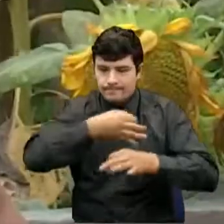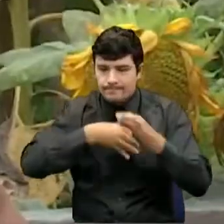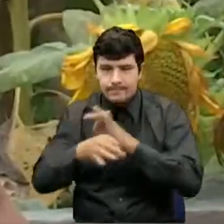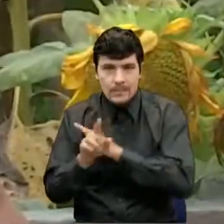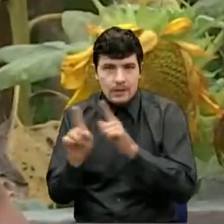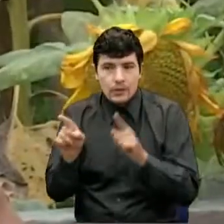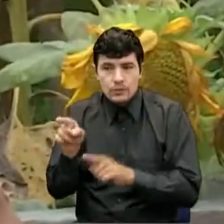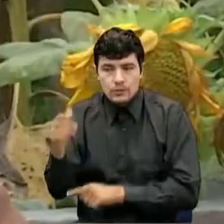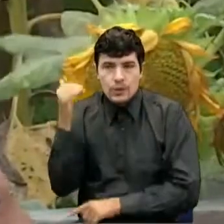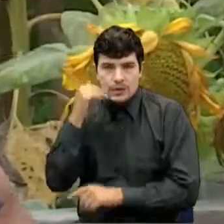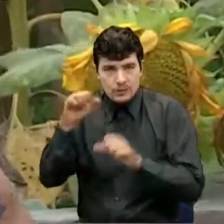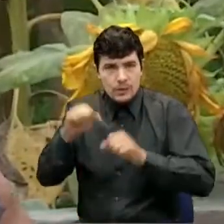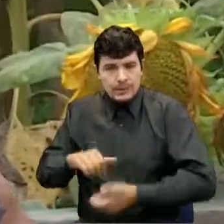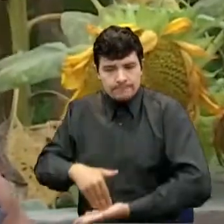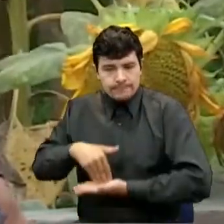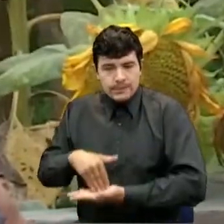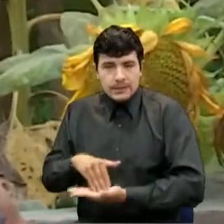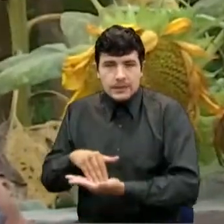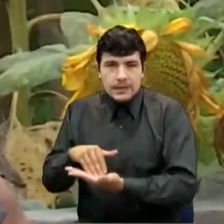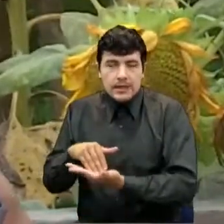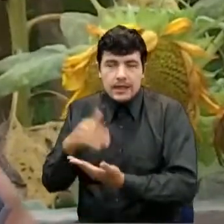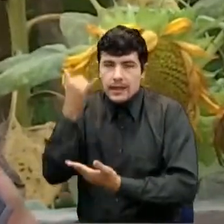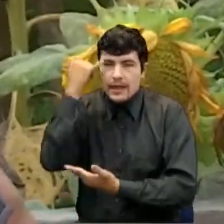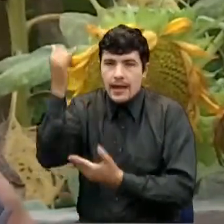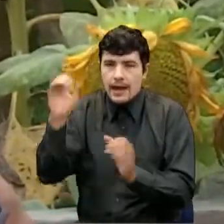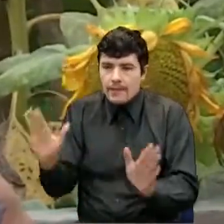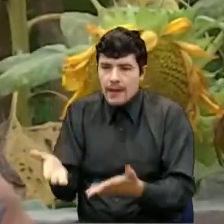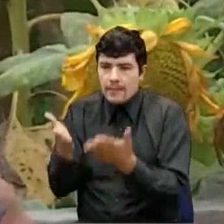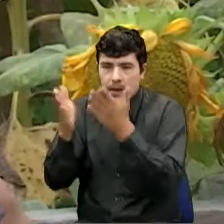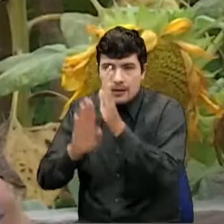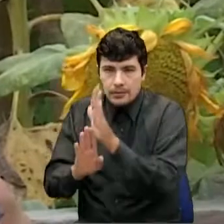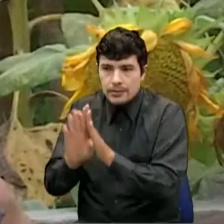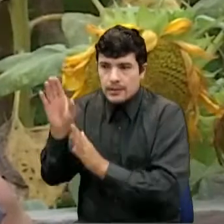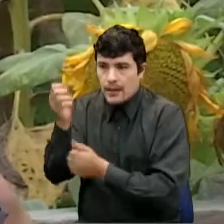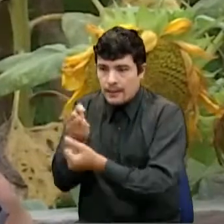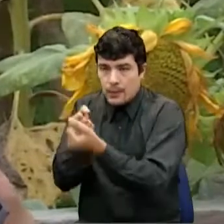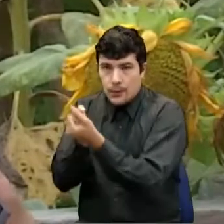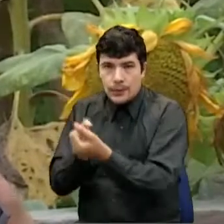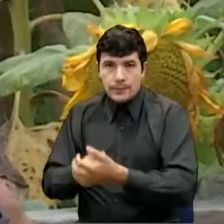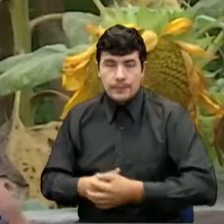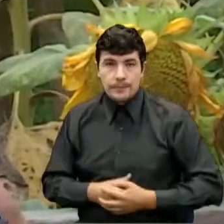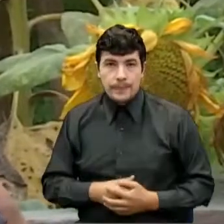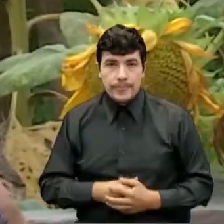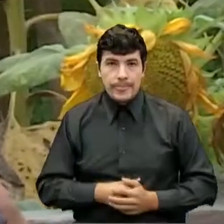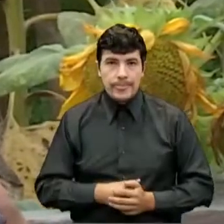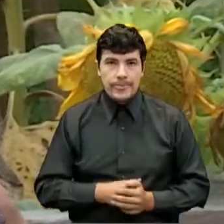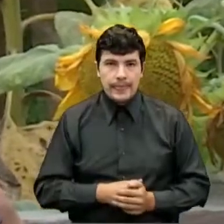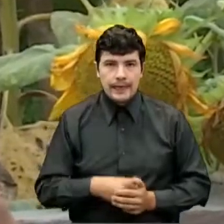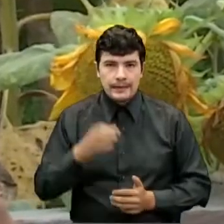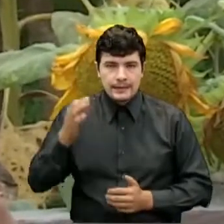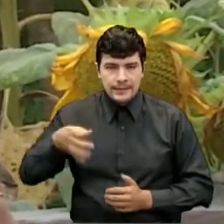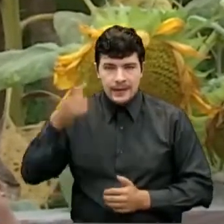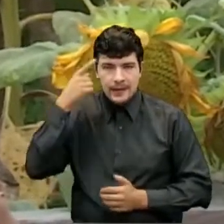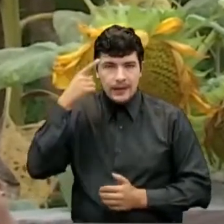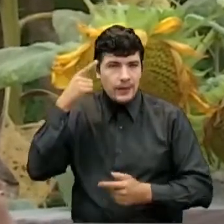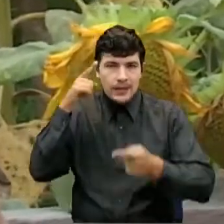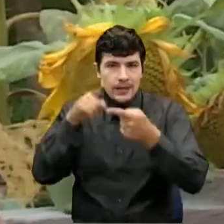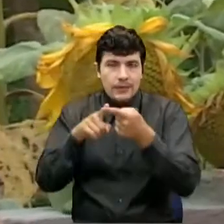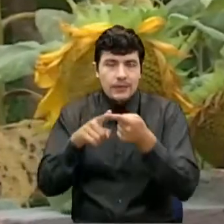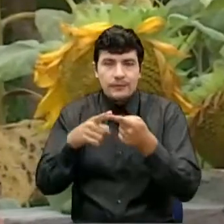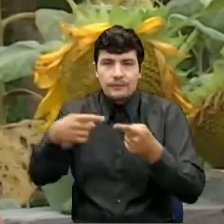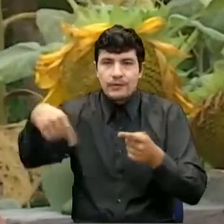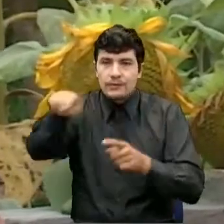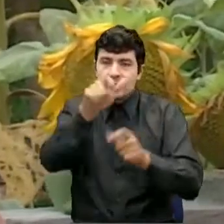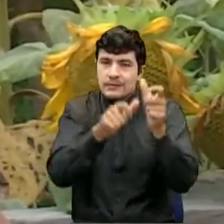es que en esto que uno lleva siempre a la mano vaya un mensaje y la gente